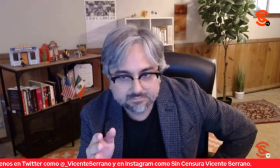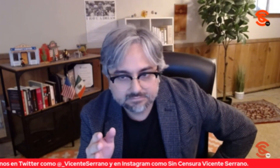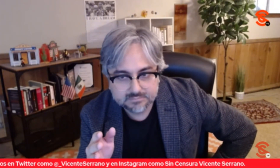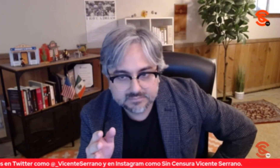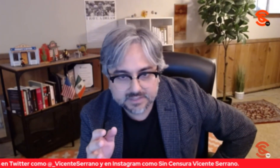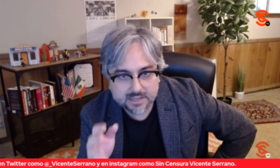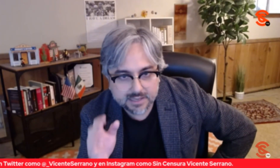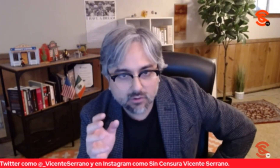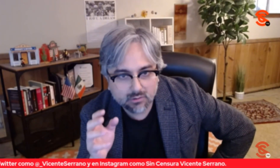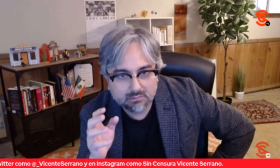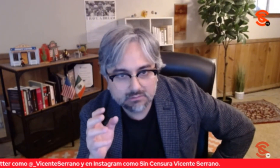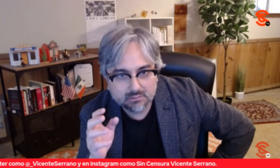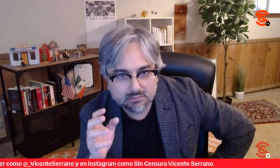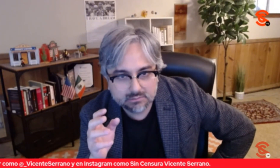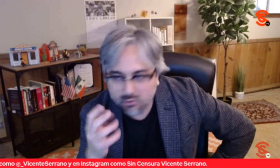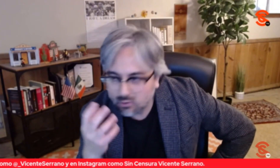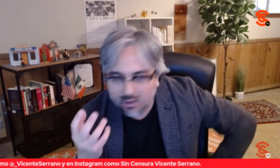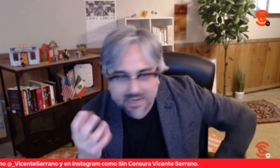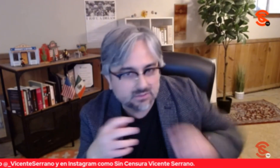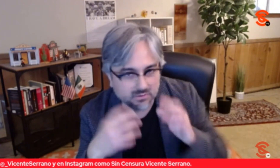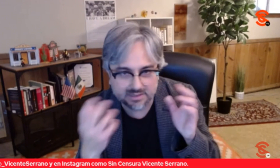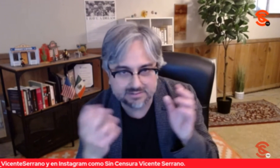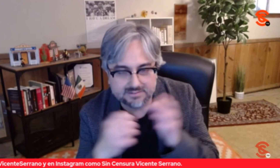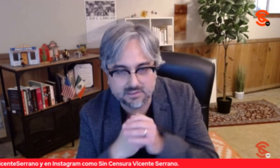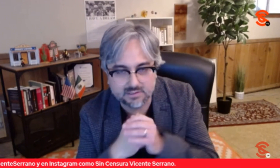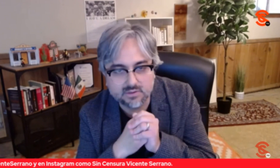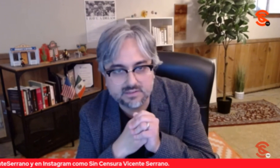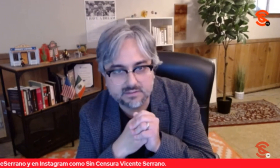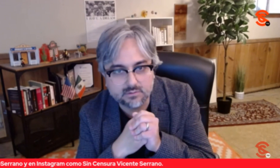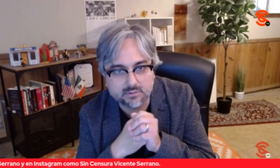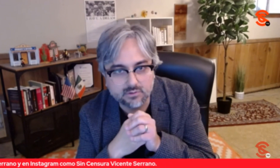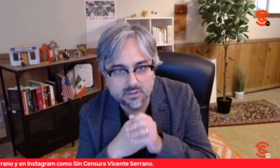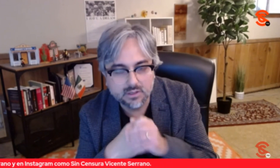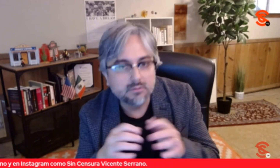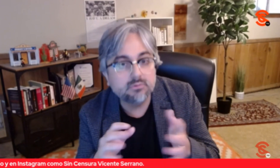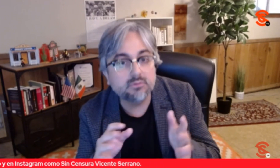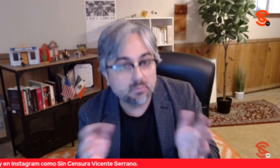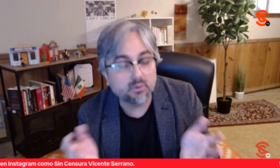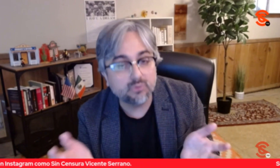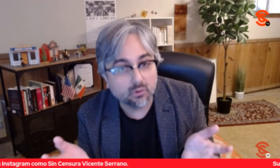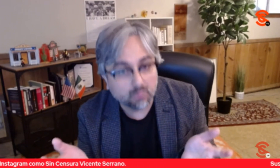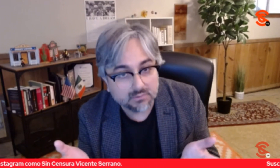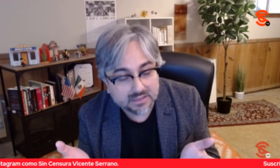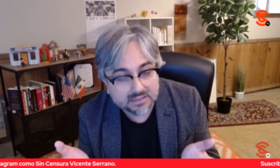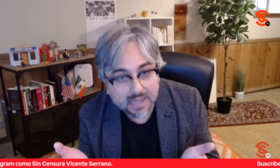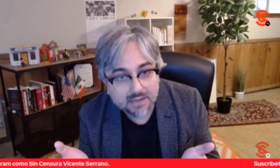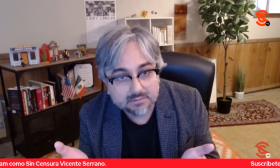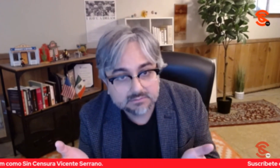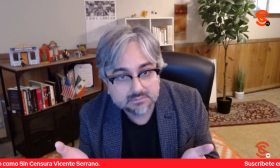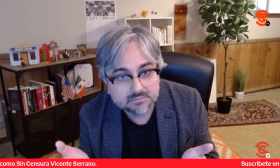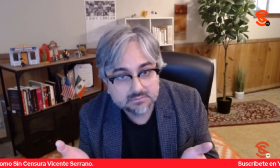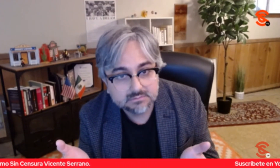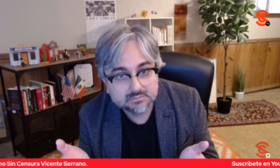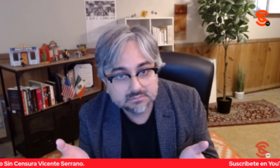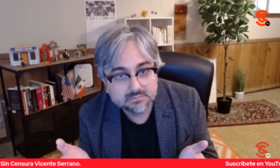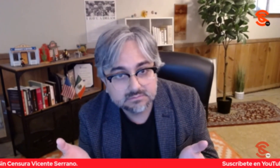mentira, si hay algo truculento detrás de toda esta situación, pues muy pronto nos vamos a enterar.